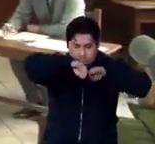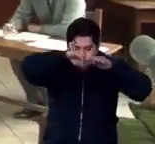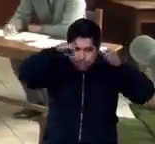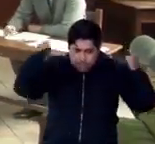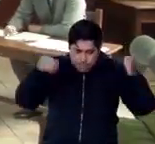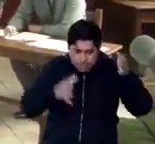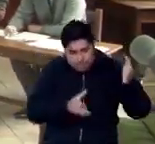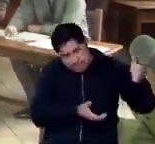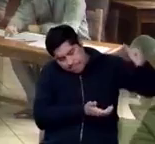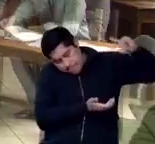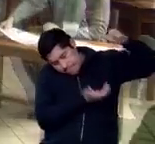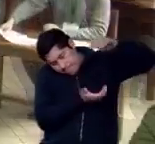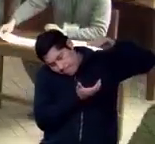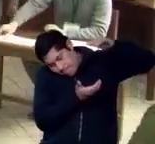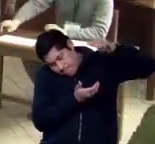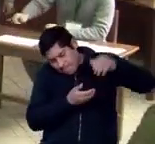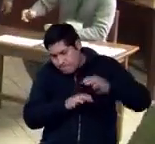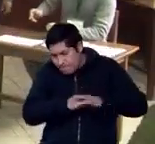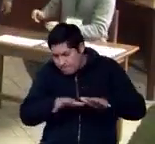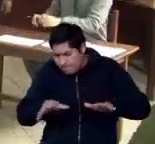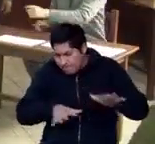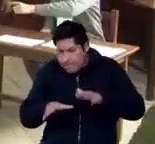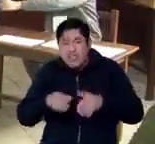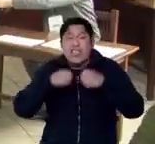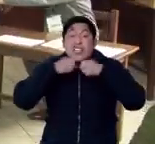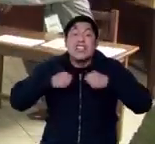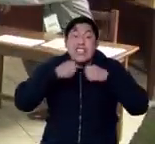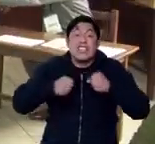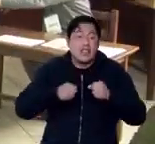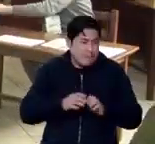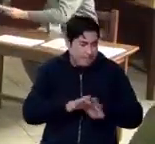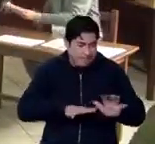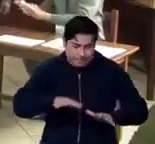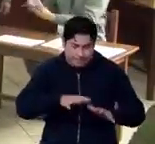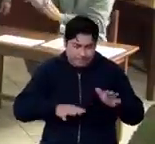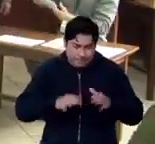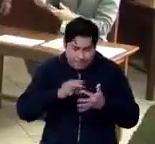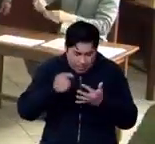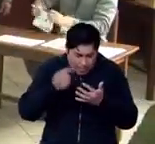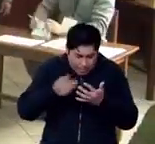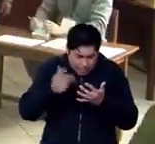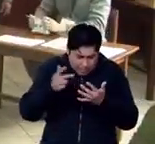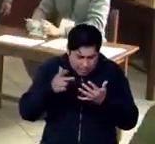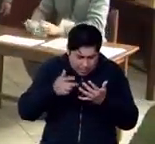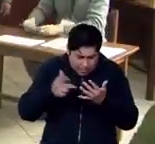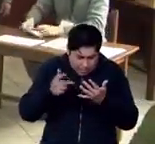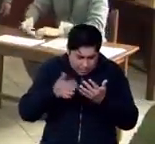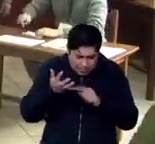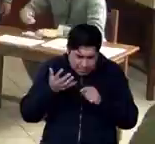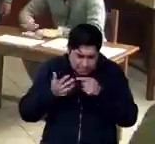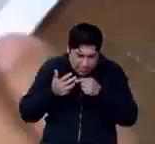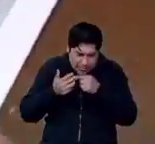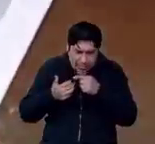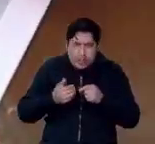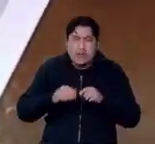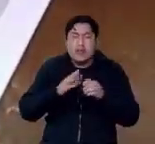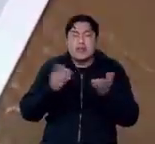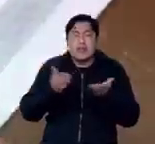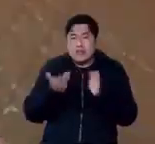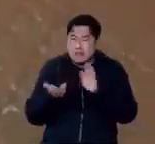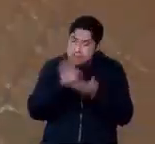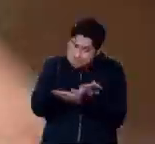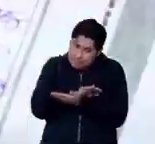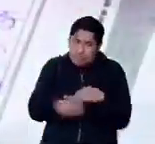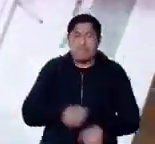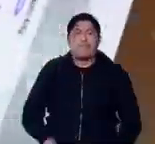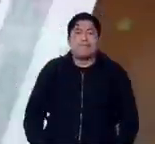el ánfora, sacar las papeletas de sufragio y pasarlas a la secretaria o secretario de mesa para que enumere las mismas en el espacio en blanco que está